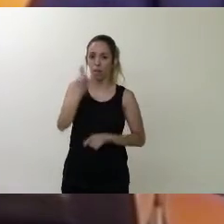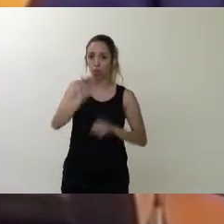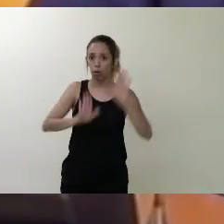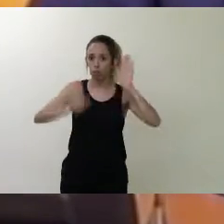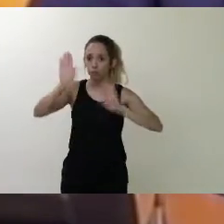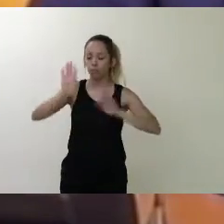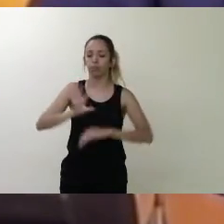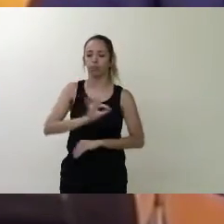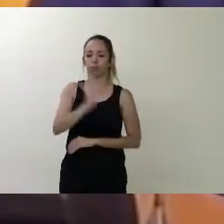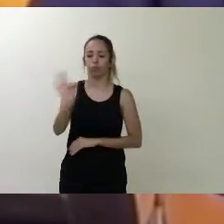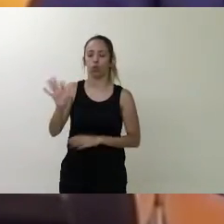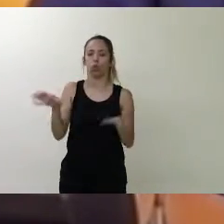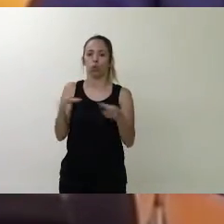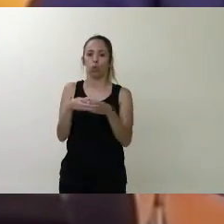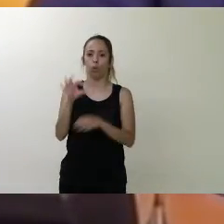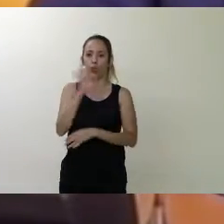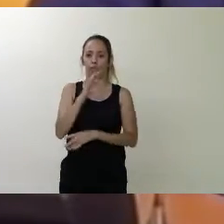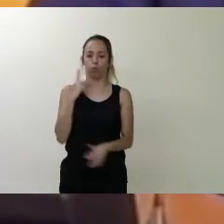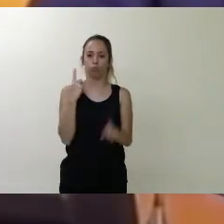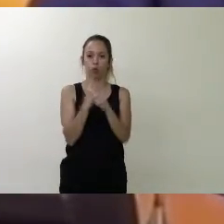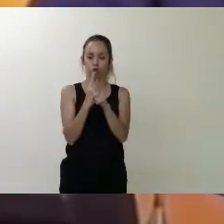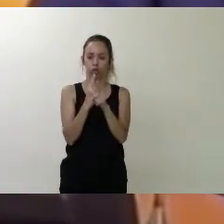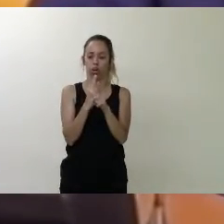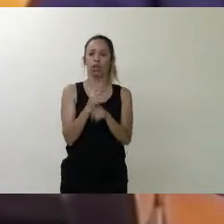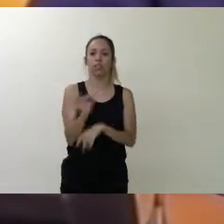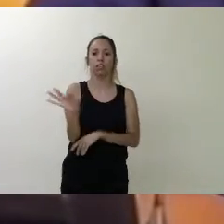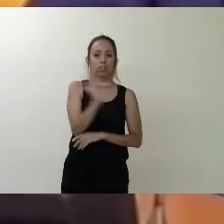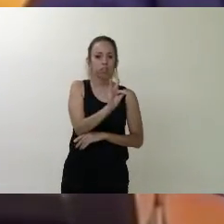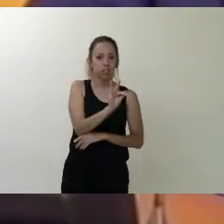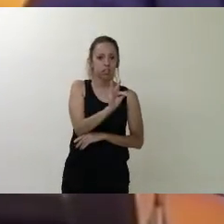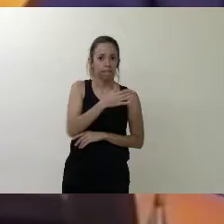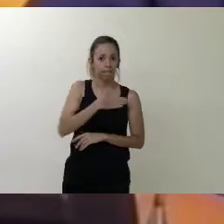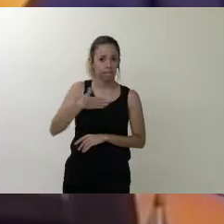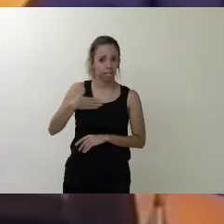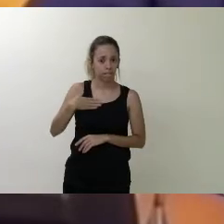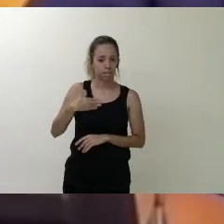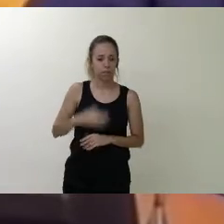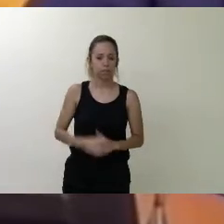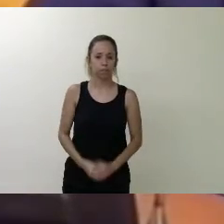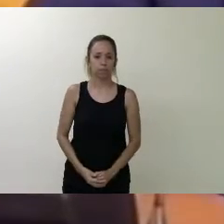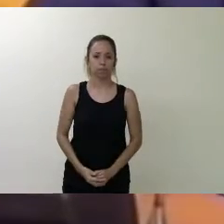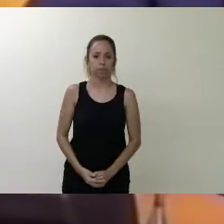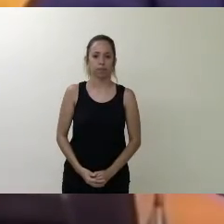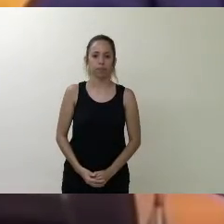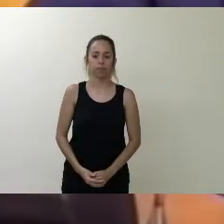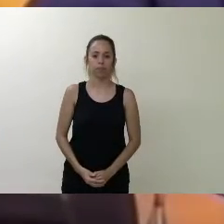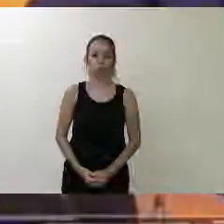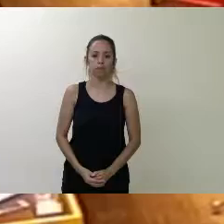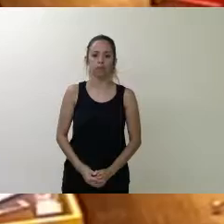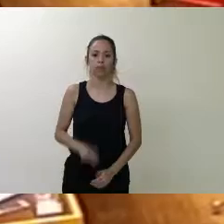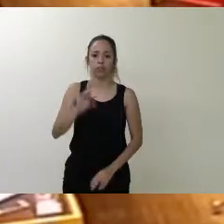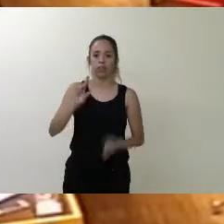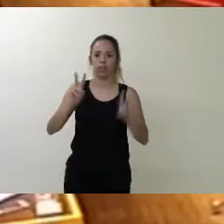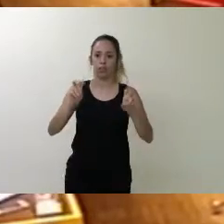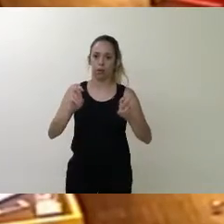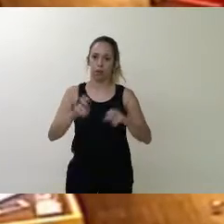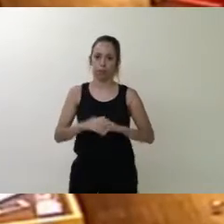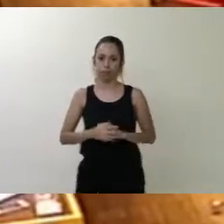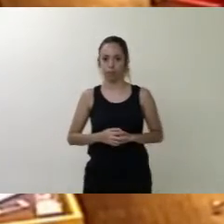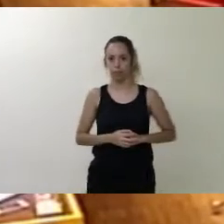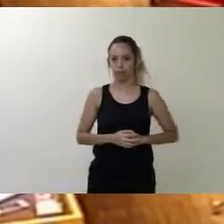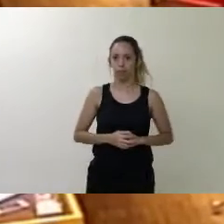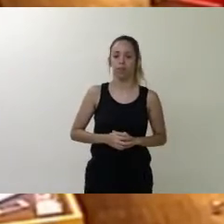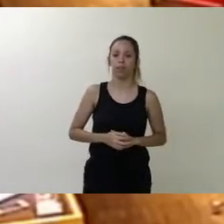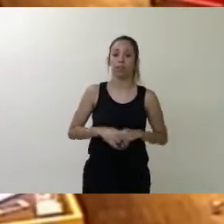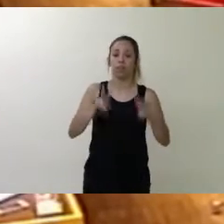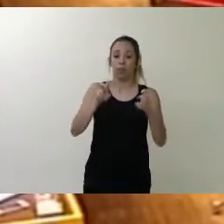El grupo Podemos vota en contra. ¿Quiere intervenir el señor Frías? Sí, hablamos del Consorcio de Tributos de Tenerife. Básicamente es una